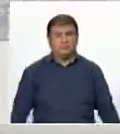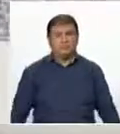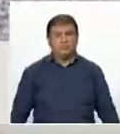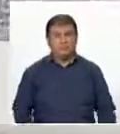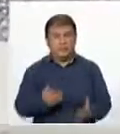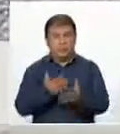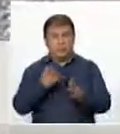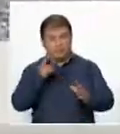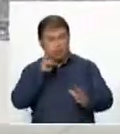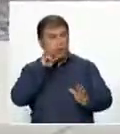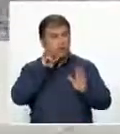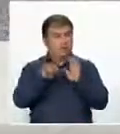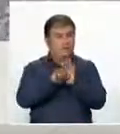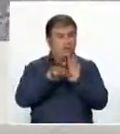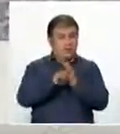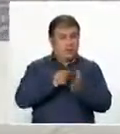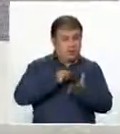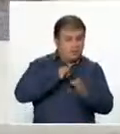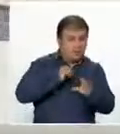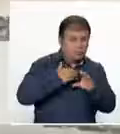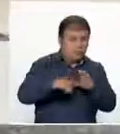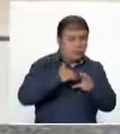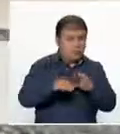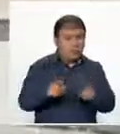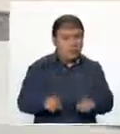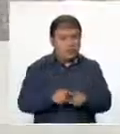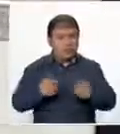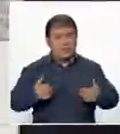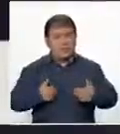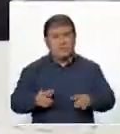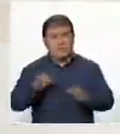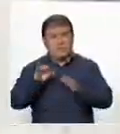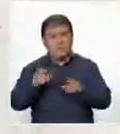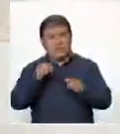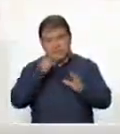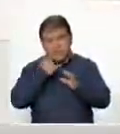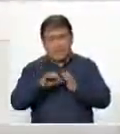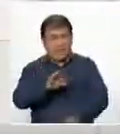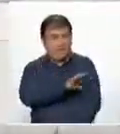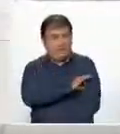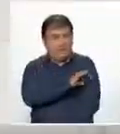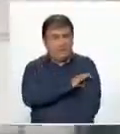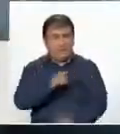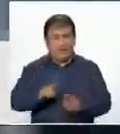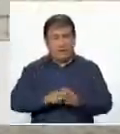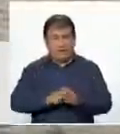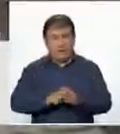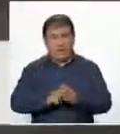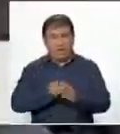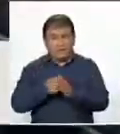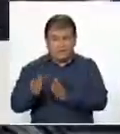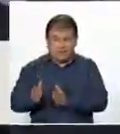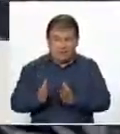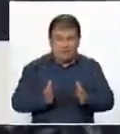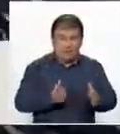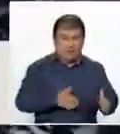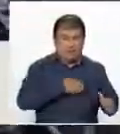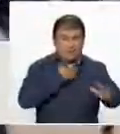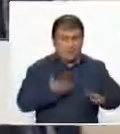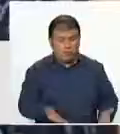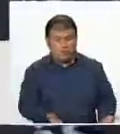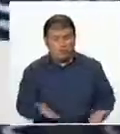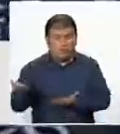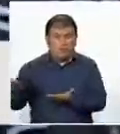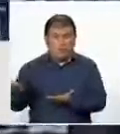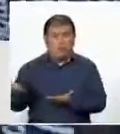Vemos las imágenes que nos has enviado, José, y ahí tenemos en imágenes al fiscal que se va a encargar del levantamiento del cuerpo